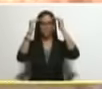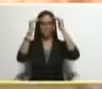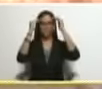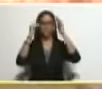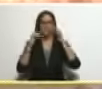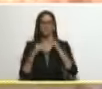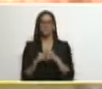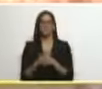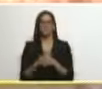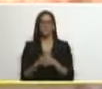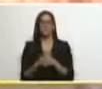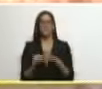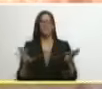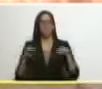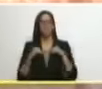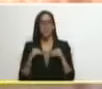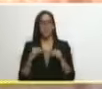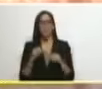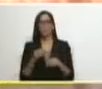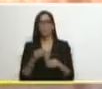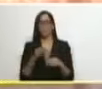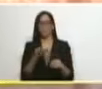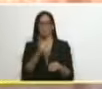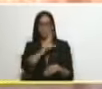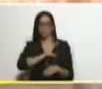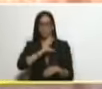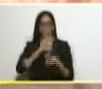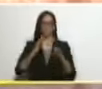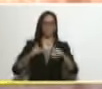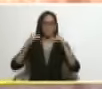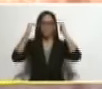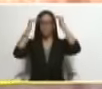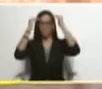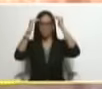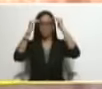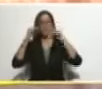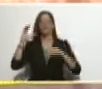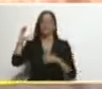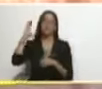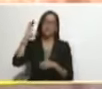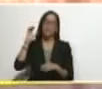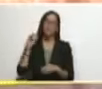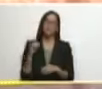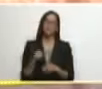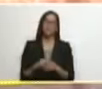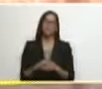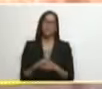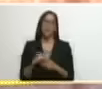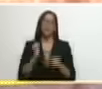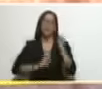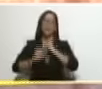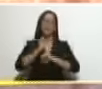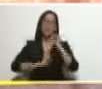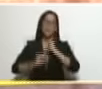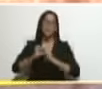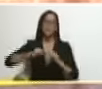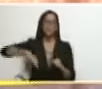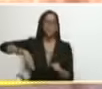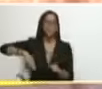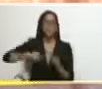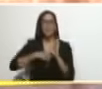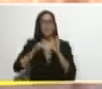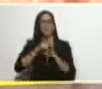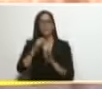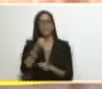concebida de esa forma, como una alta comisión del Estado y del país para la defensa de la Guayana Esequiba en el